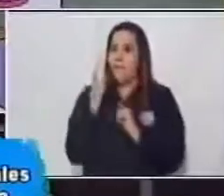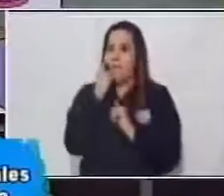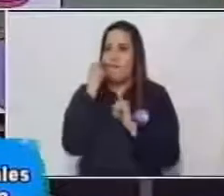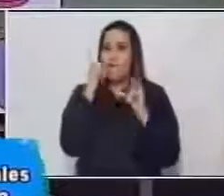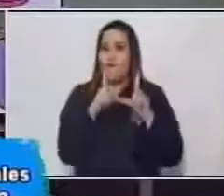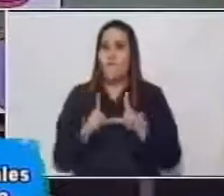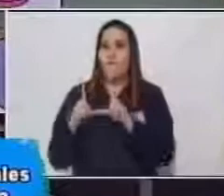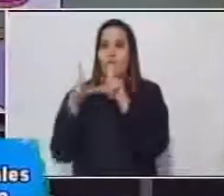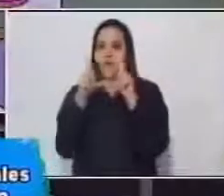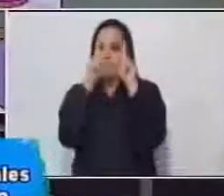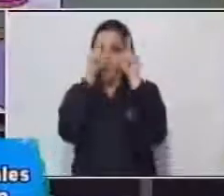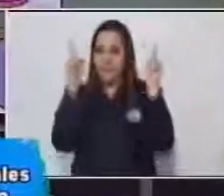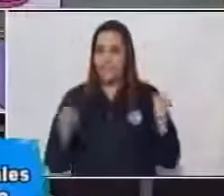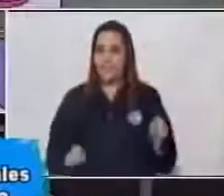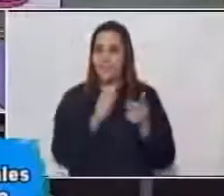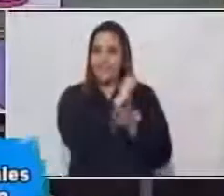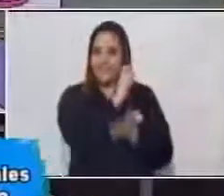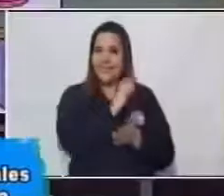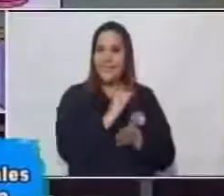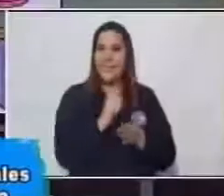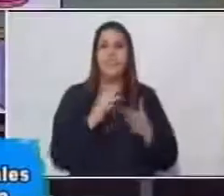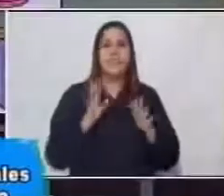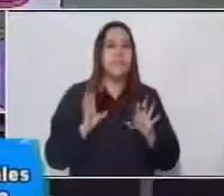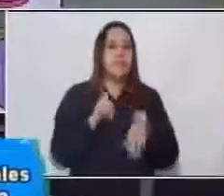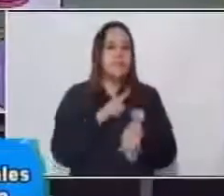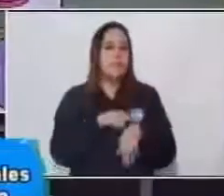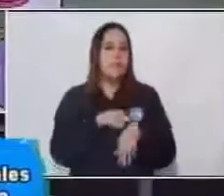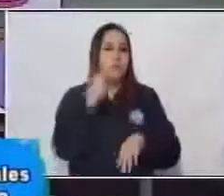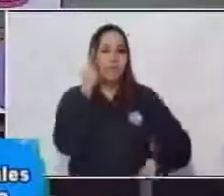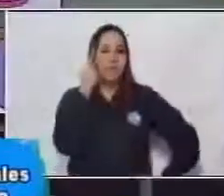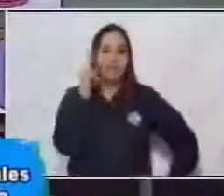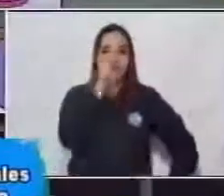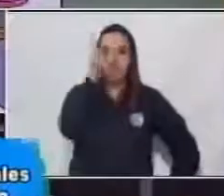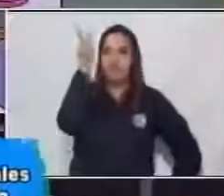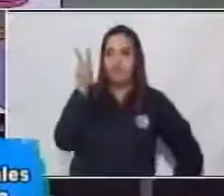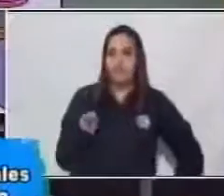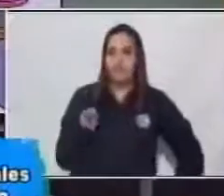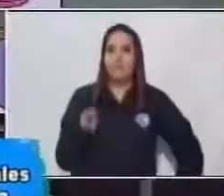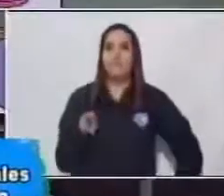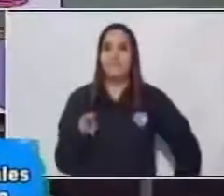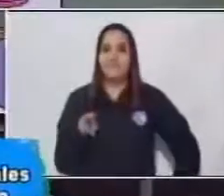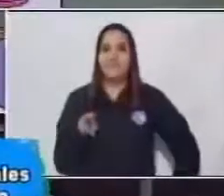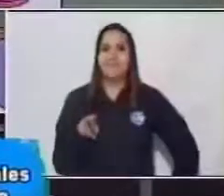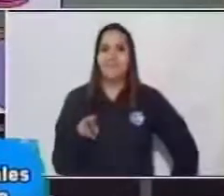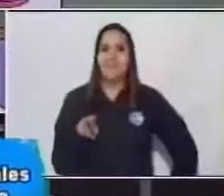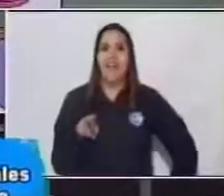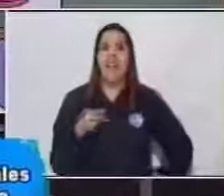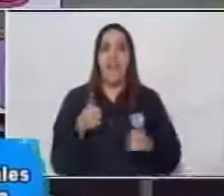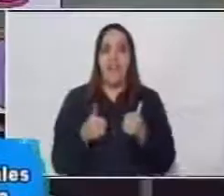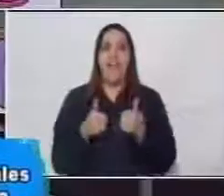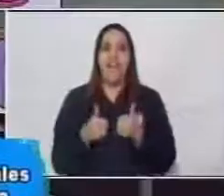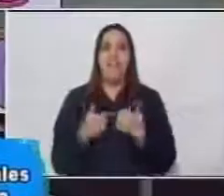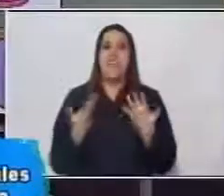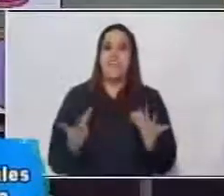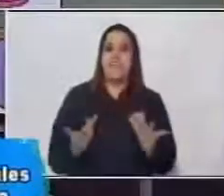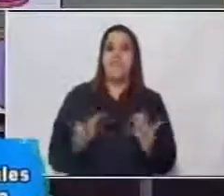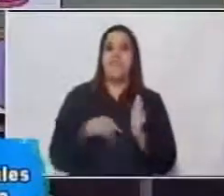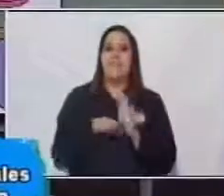en el pizarrón. Vamos a ver. Te voy a dar un tiempo para que tú lo veas. Ajá, muy bien. ¿Qué